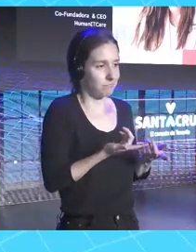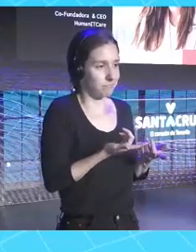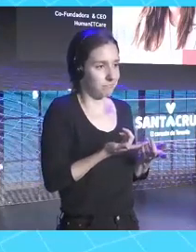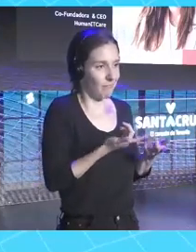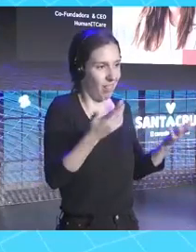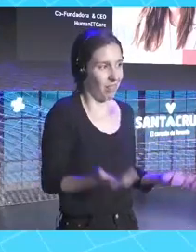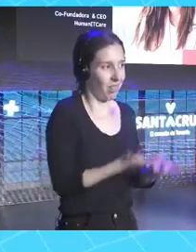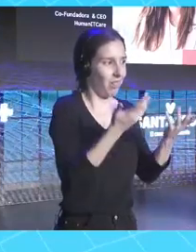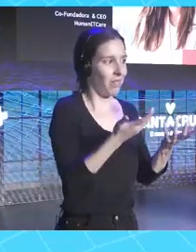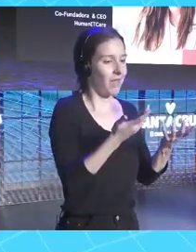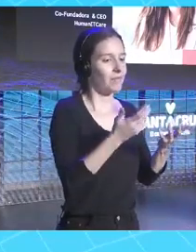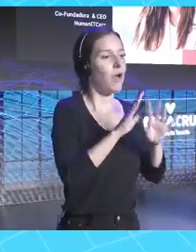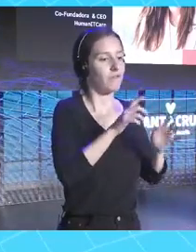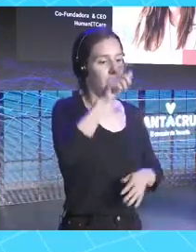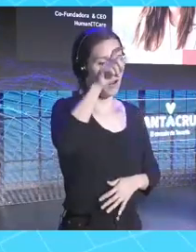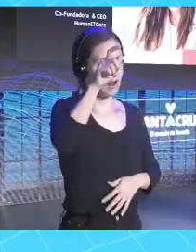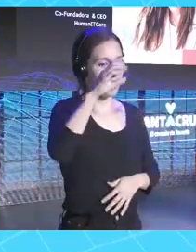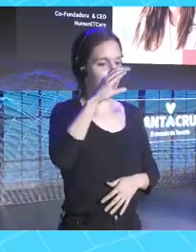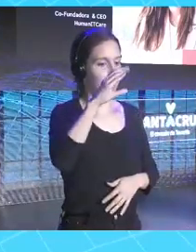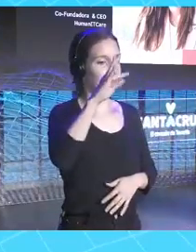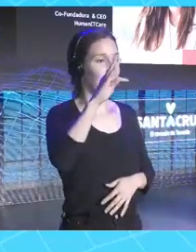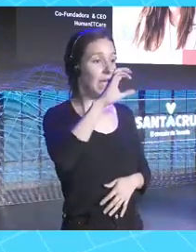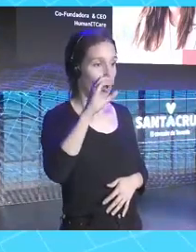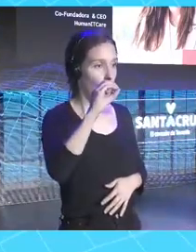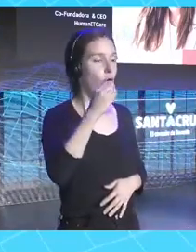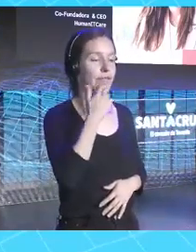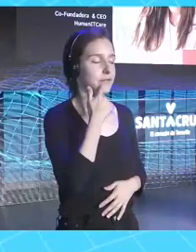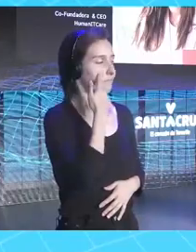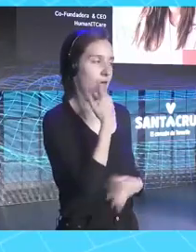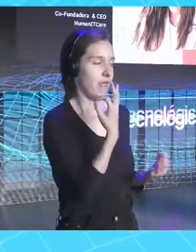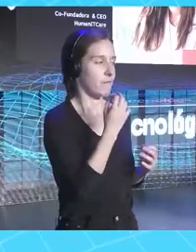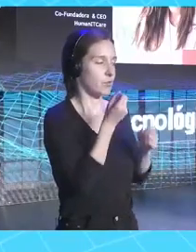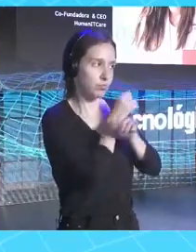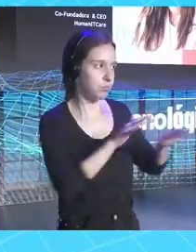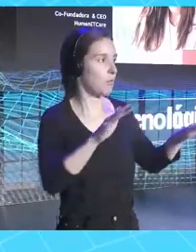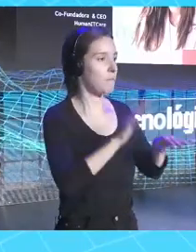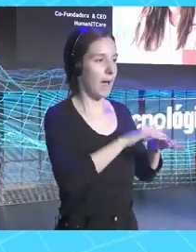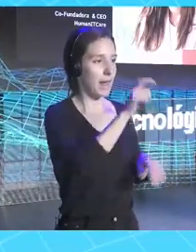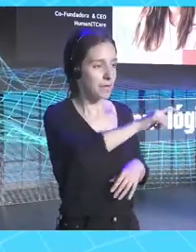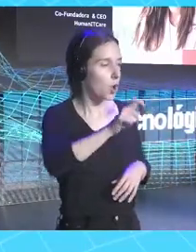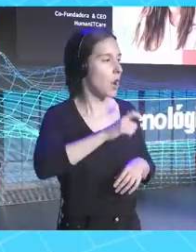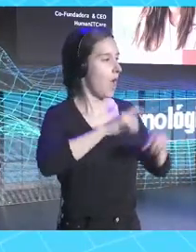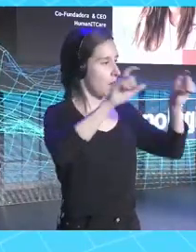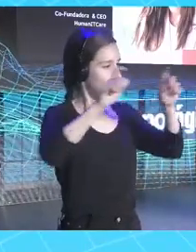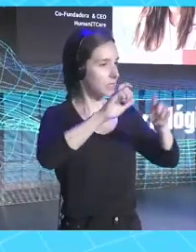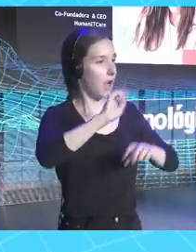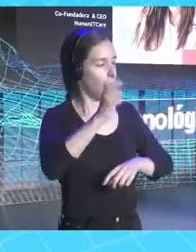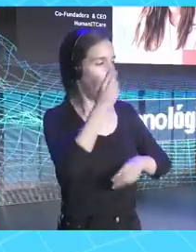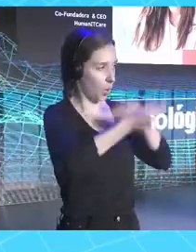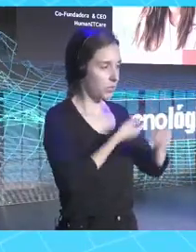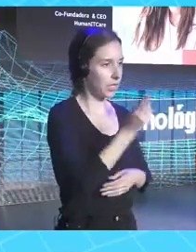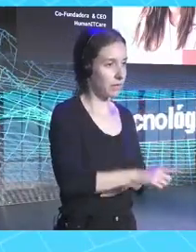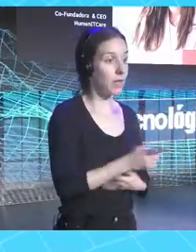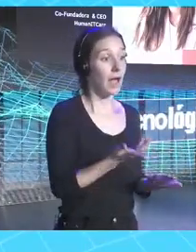dijo hemos de aplicar el producto hemos de aplicar para que otras gente y vamos a hacerlo más abierto y vamos a publicar incluso